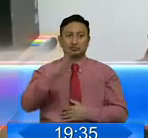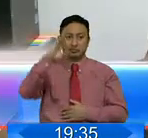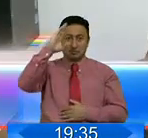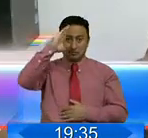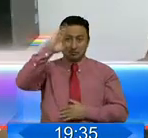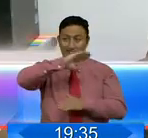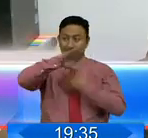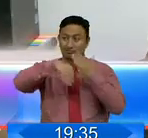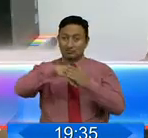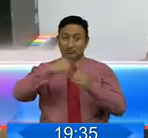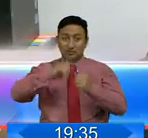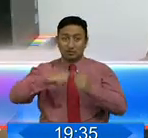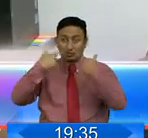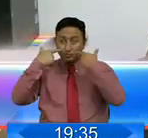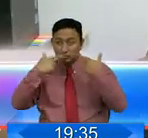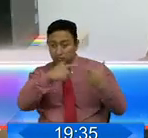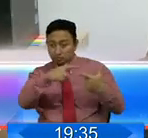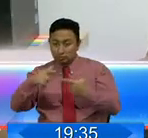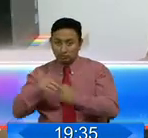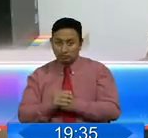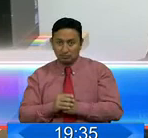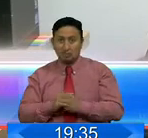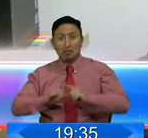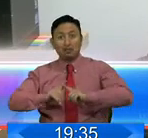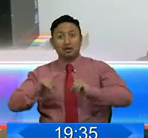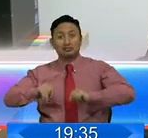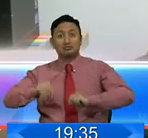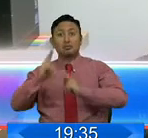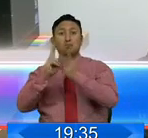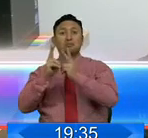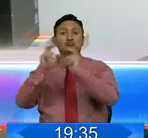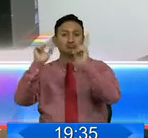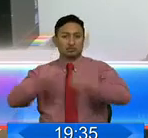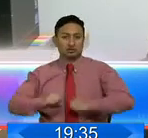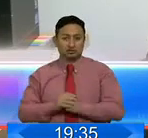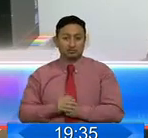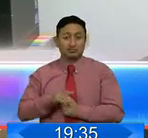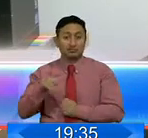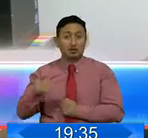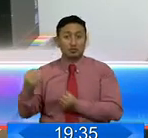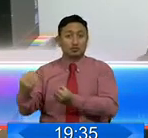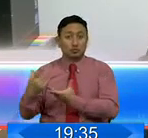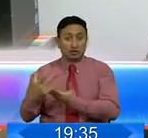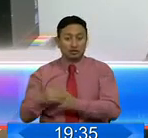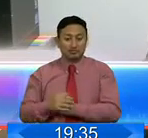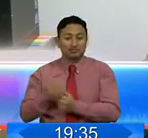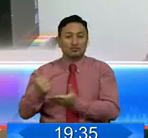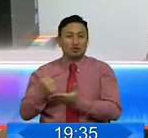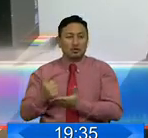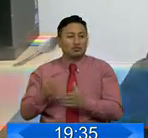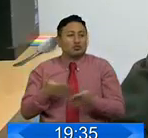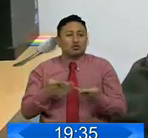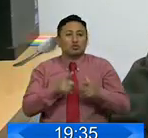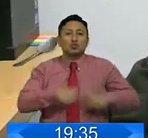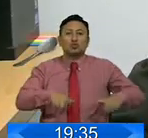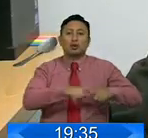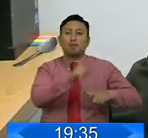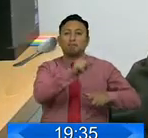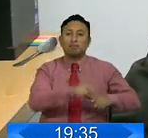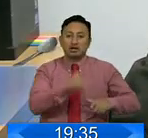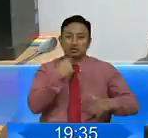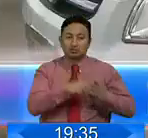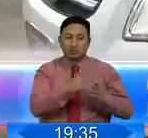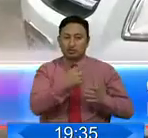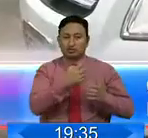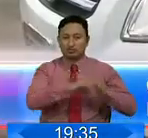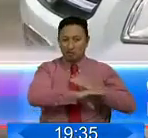copar todo el territorio, pero nuestros vecinos sí. Entonces ellos son quienes nos informan, quienes nos ayudan a identificar a personas que están a la margen de la